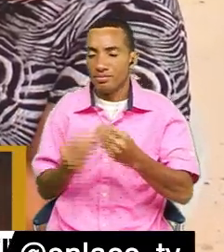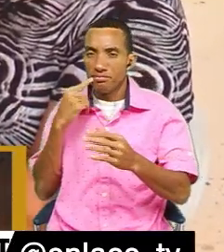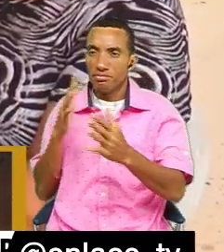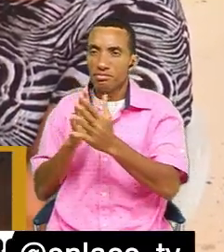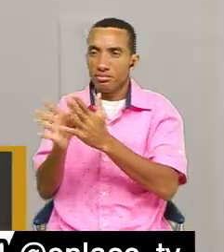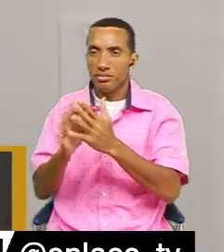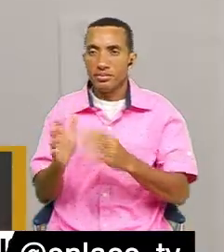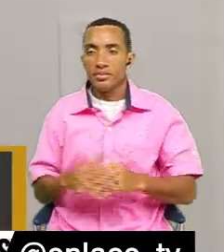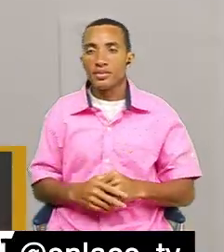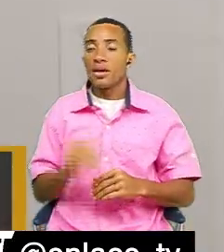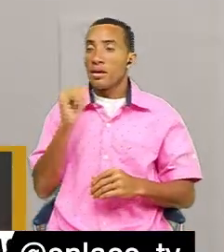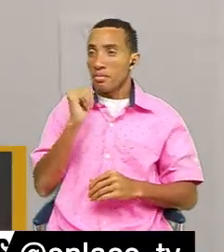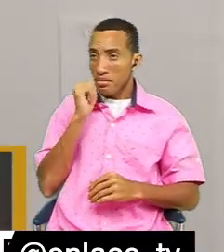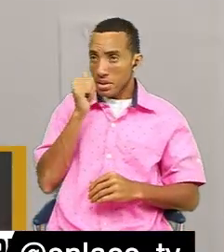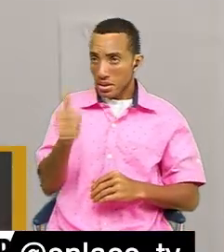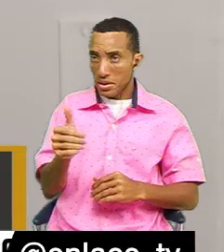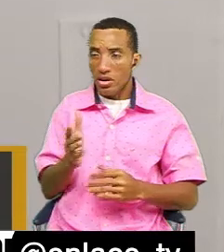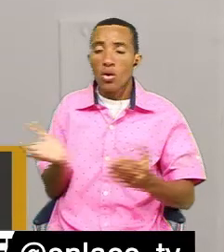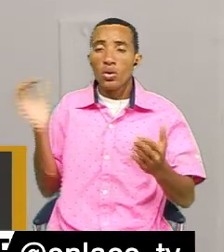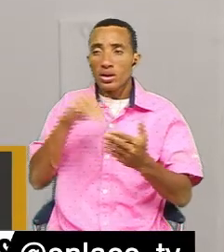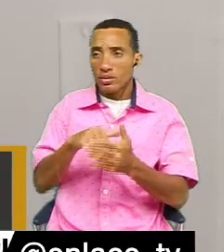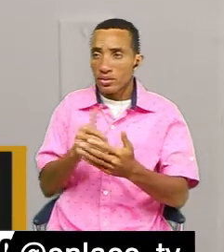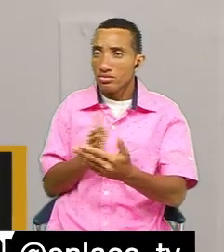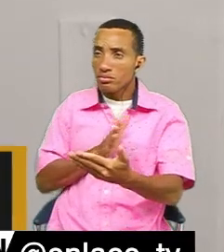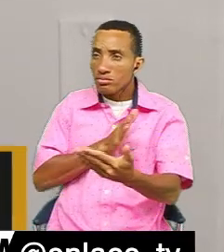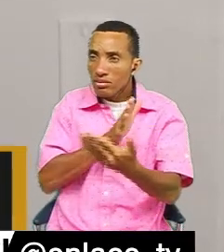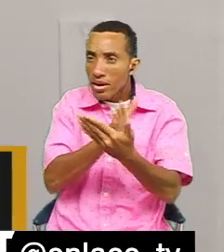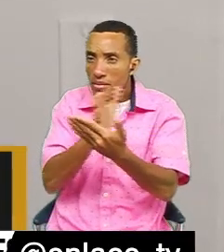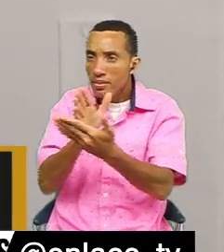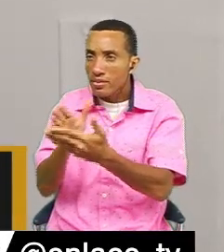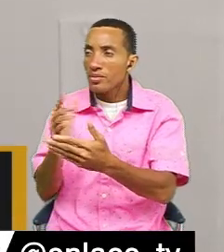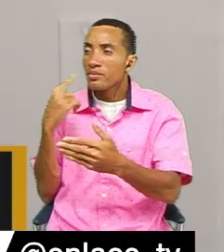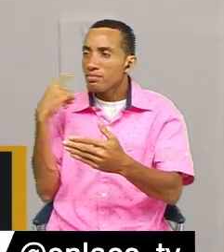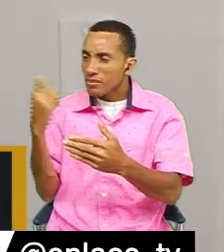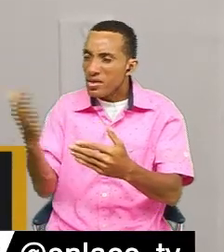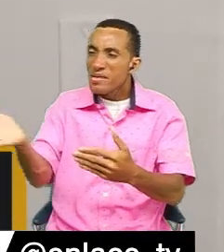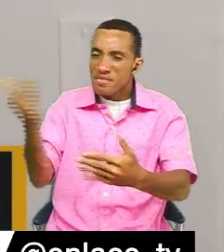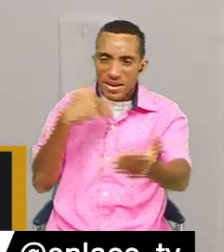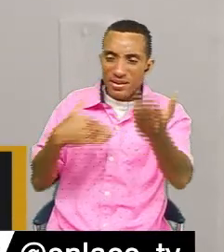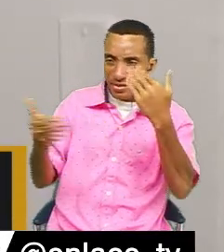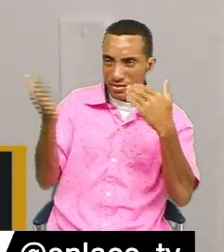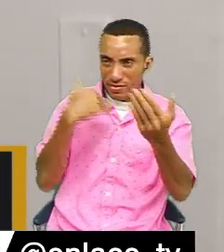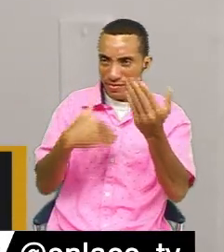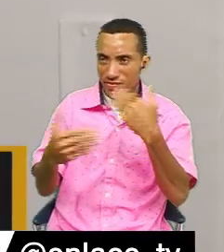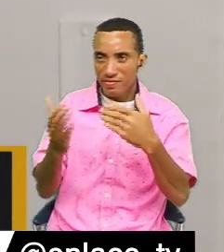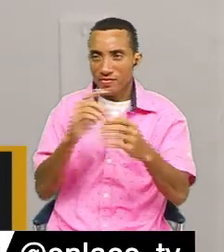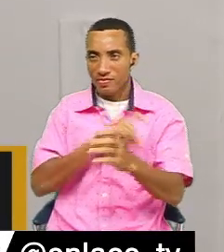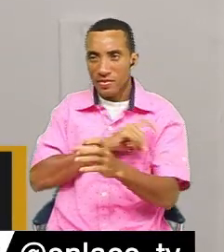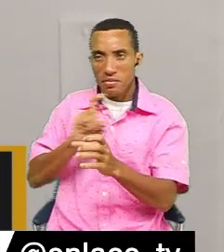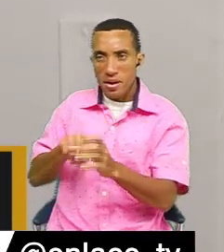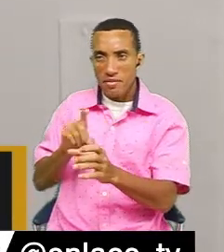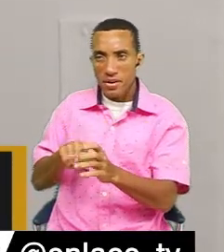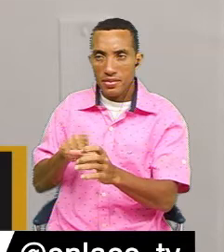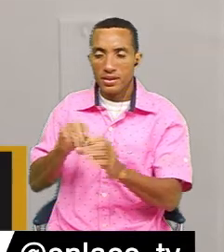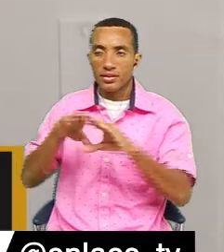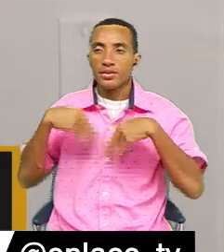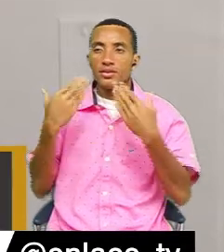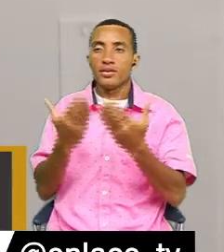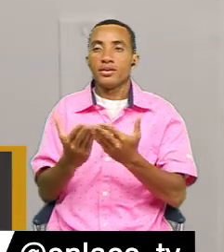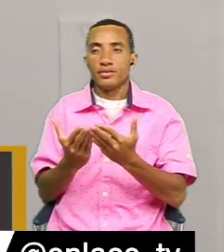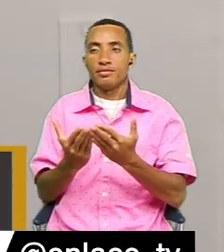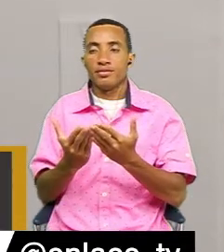mañana vamos a hacer la jornada, vamos a salir nuevamente, vamos a buscar a la gente, les vamos a informar qué es el megacolegio y como lo he